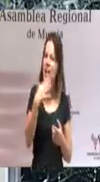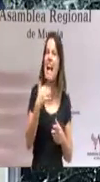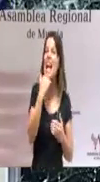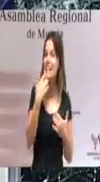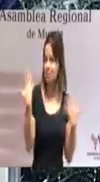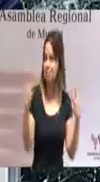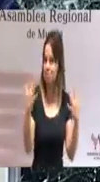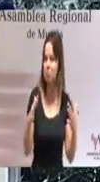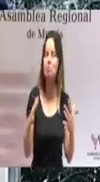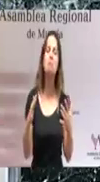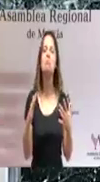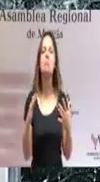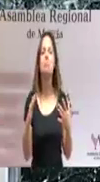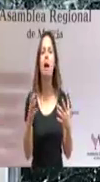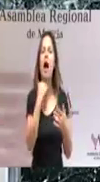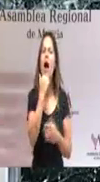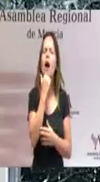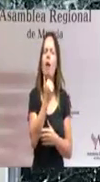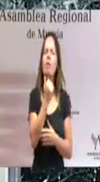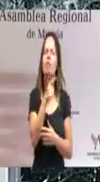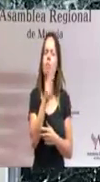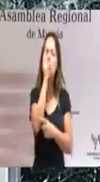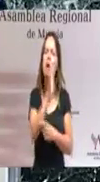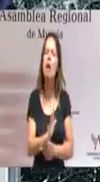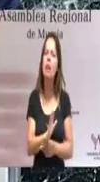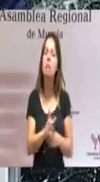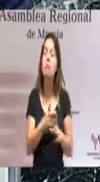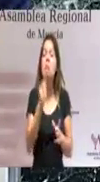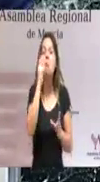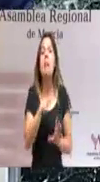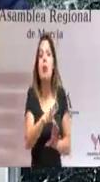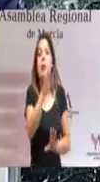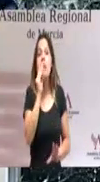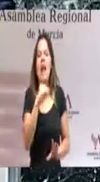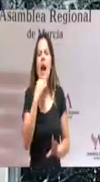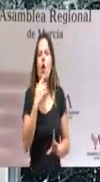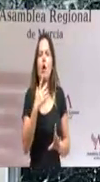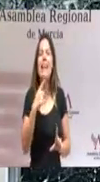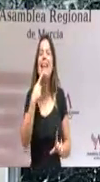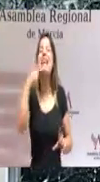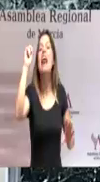aplaudirle, dice, algo me ha parecido entender del de Ciudadanos, ni siquiera me ha